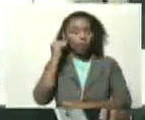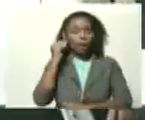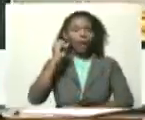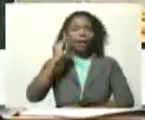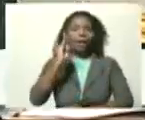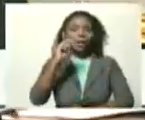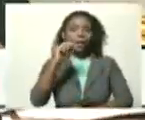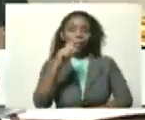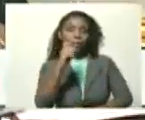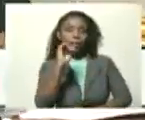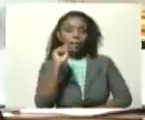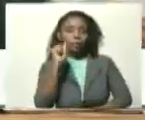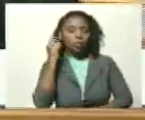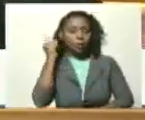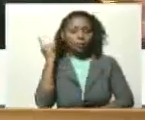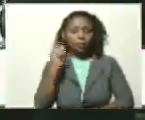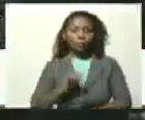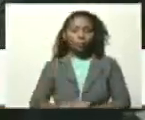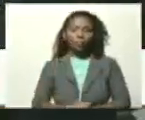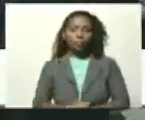Inti Hinojosa.